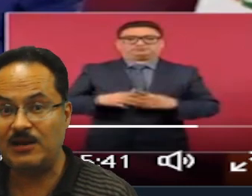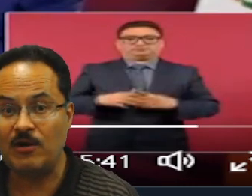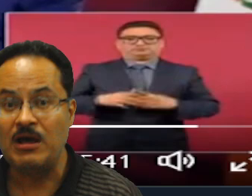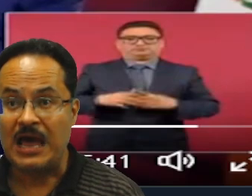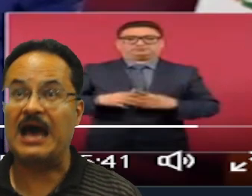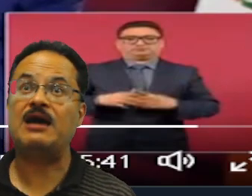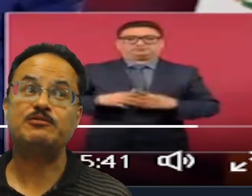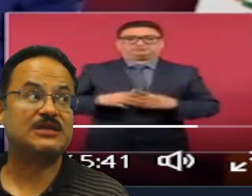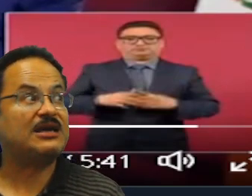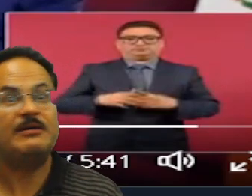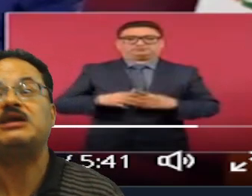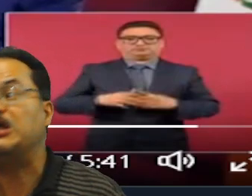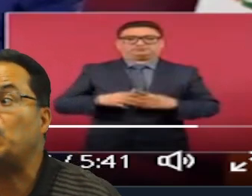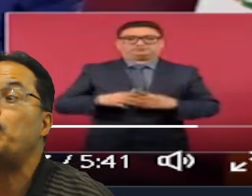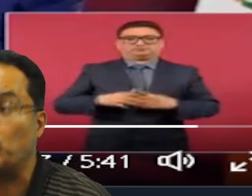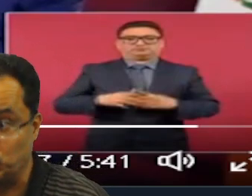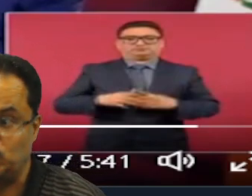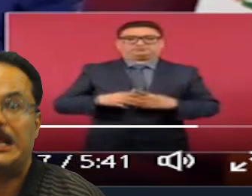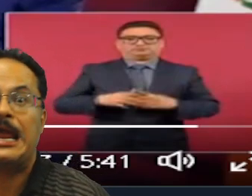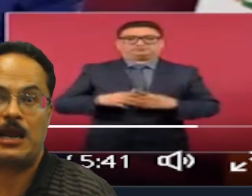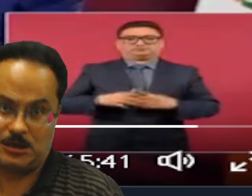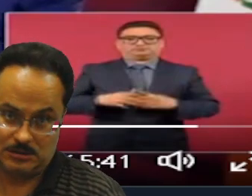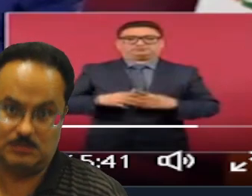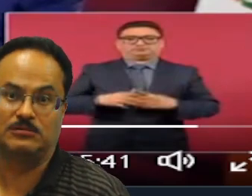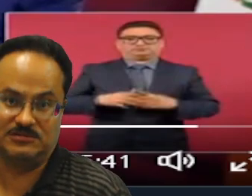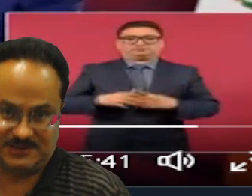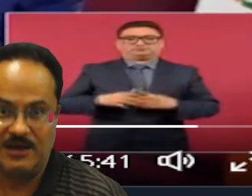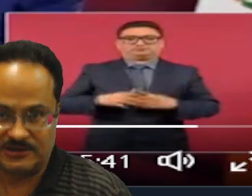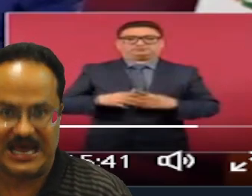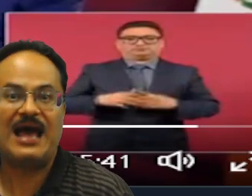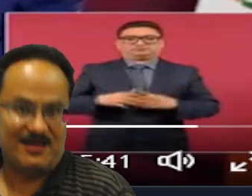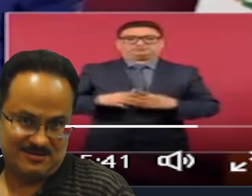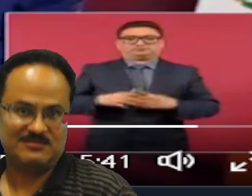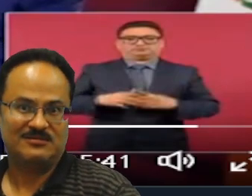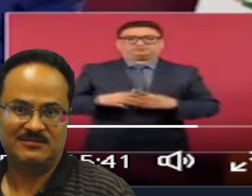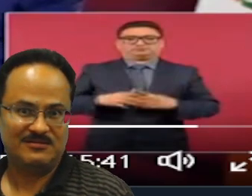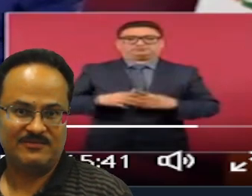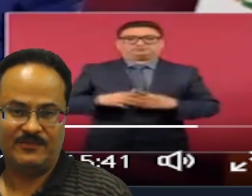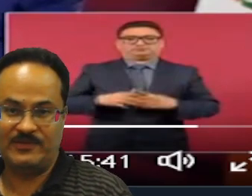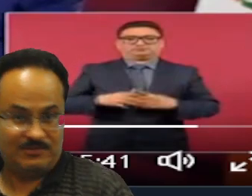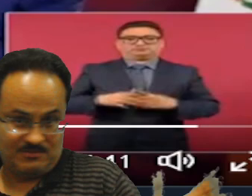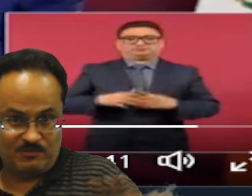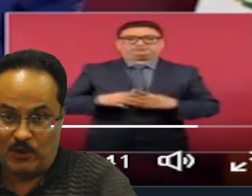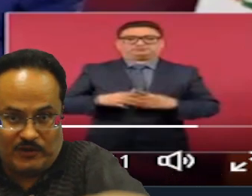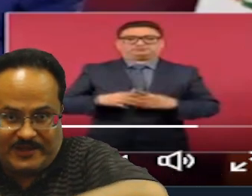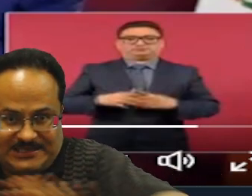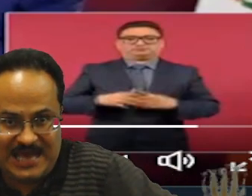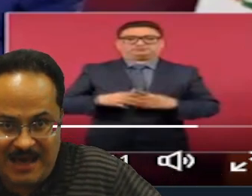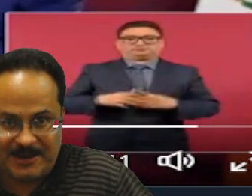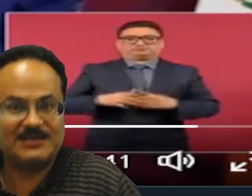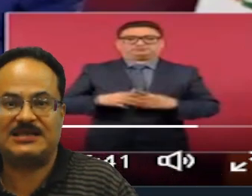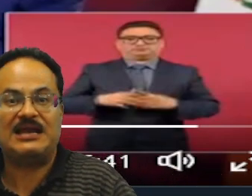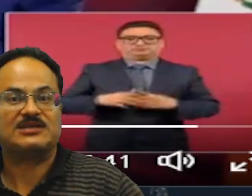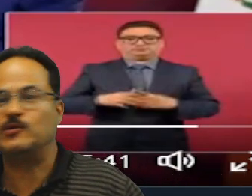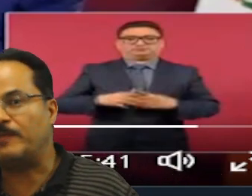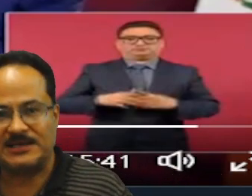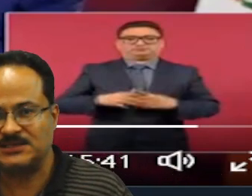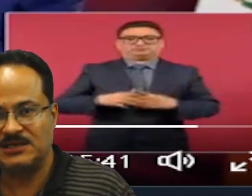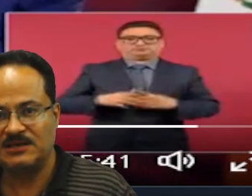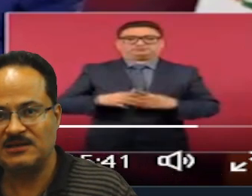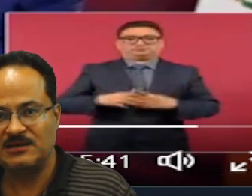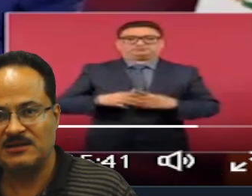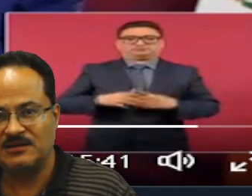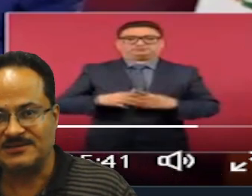fentanilo Ah pues hay que ver Quién lo produce o sea por donde sea van a estar las